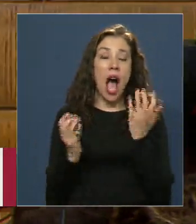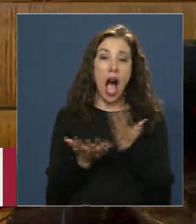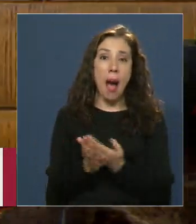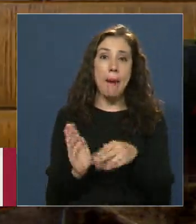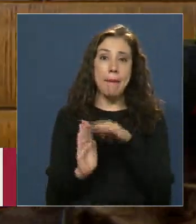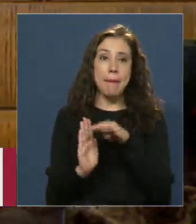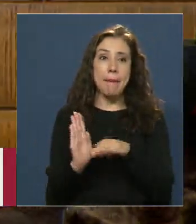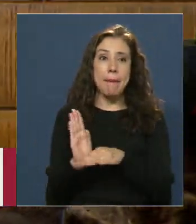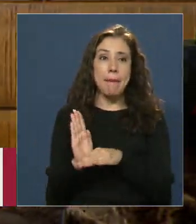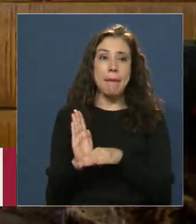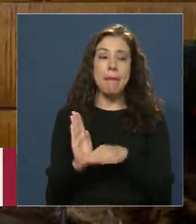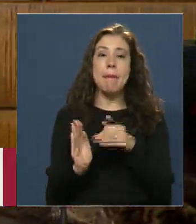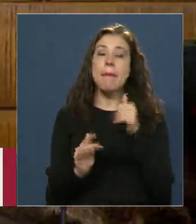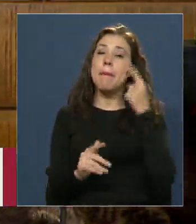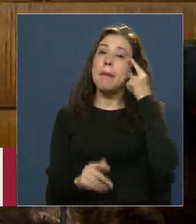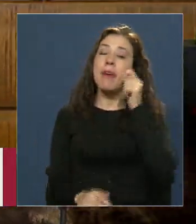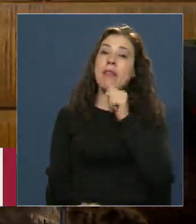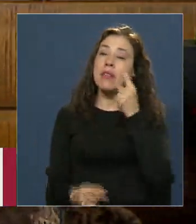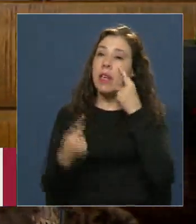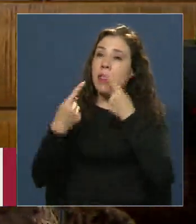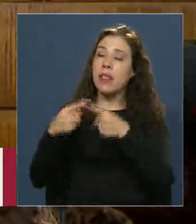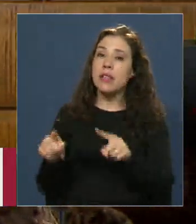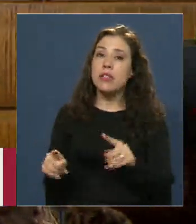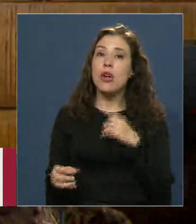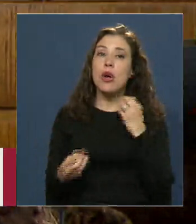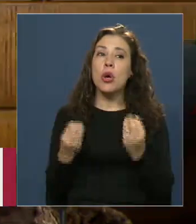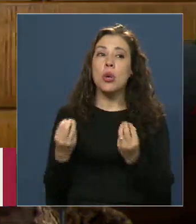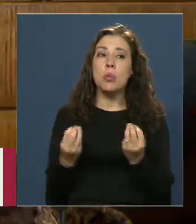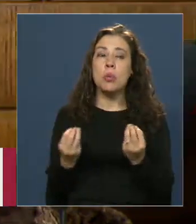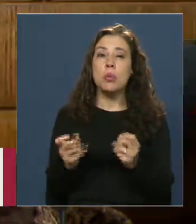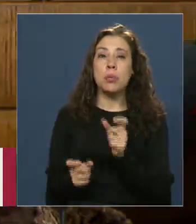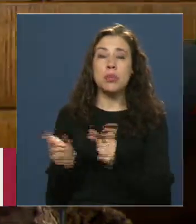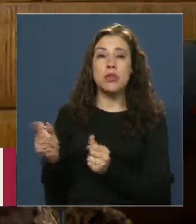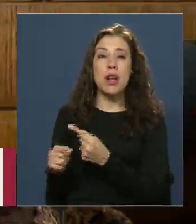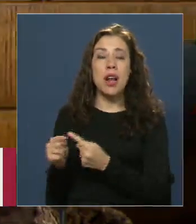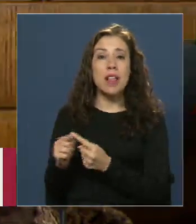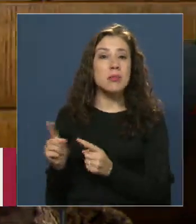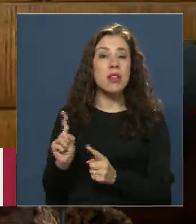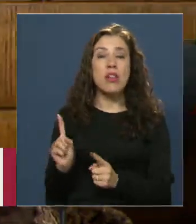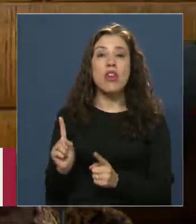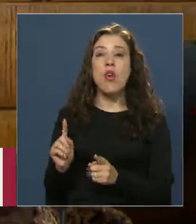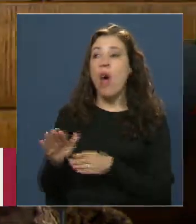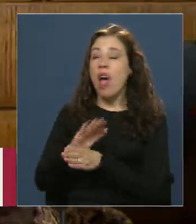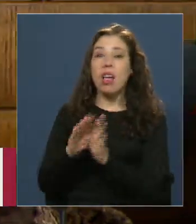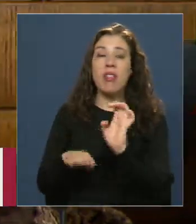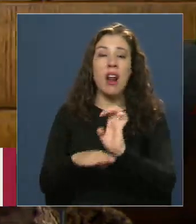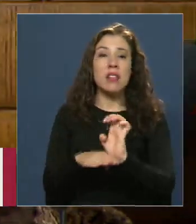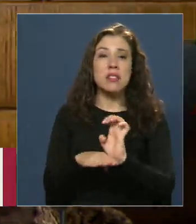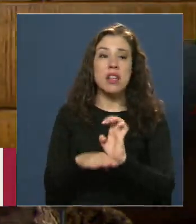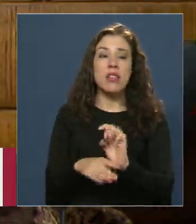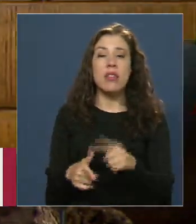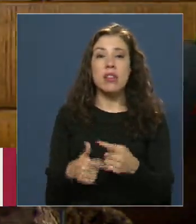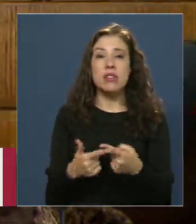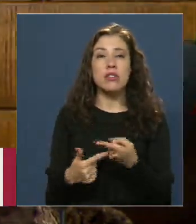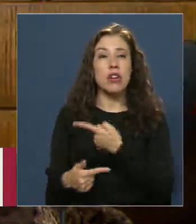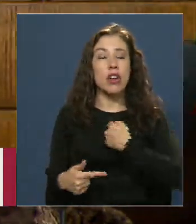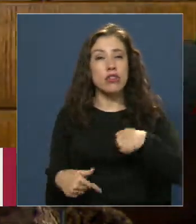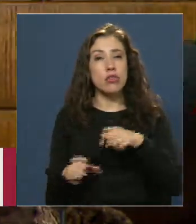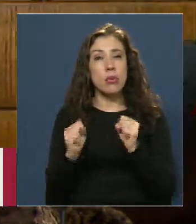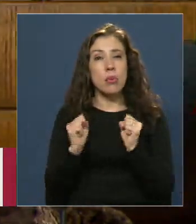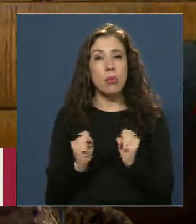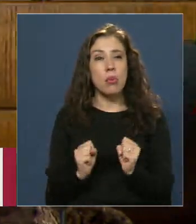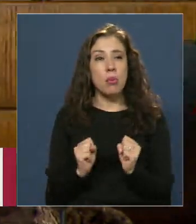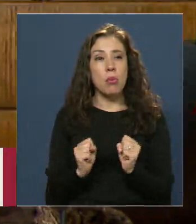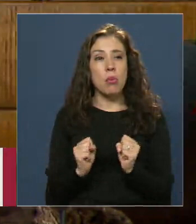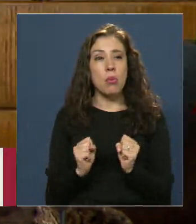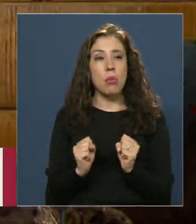programas, pero es un desconocimiento tremendo, porque como digo, esta clase media no accede al Estado. Entonces que hoy día podamos nosotros, con